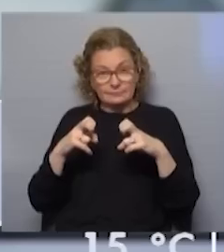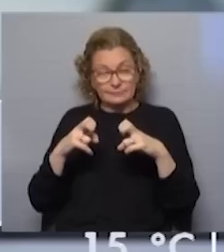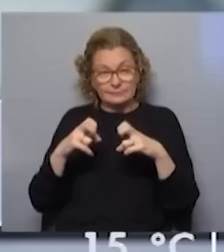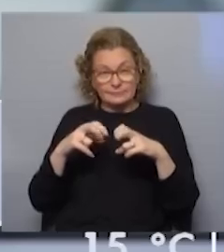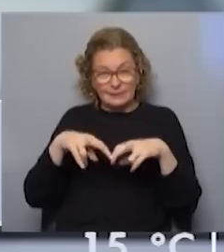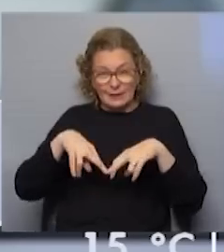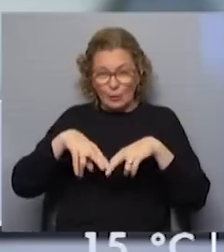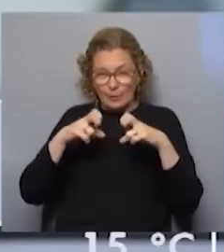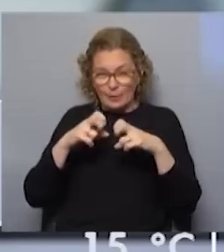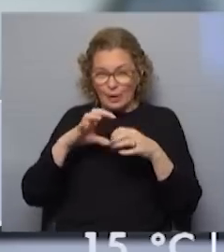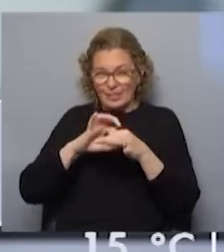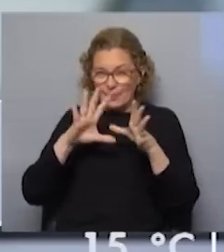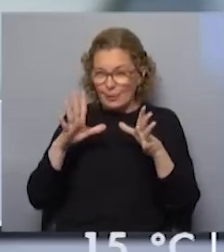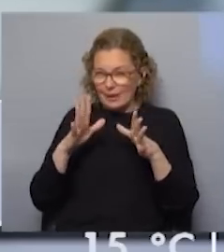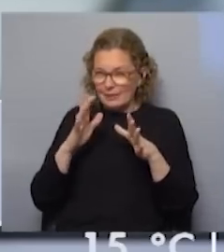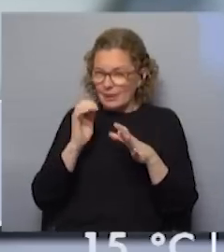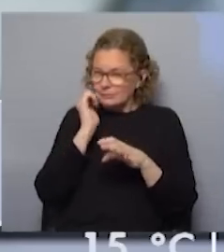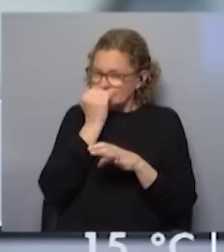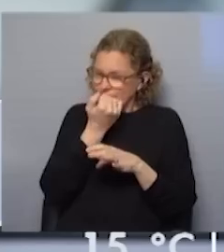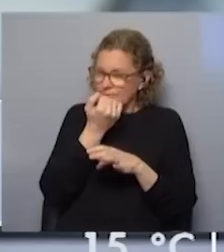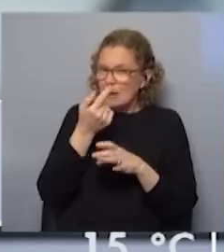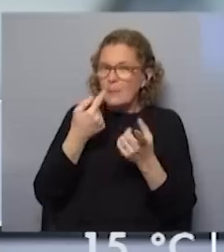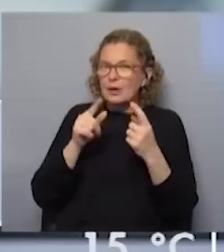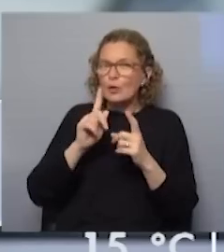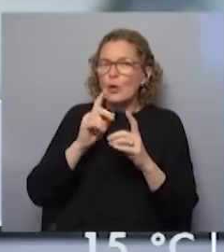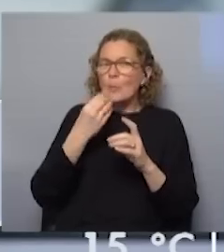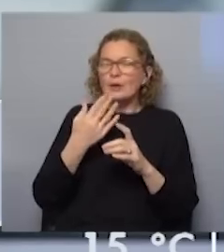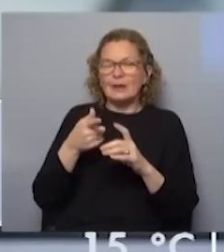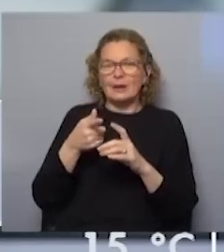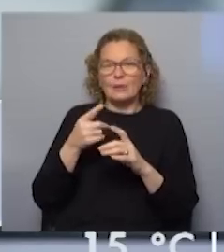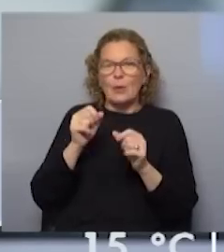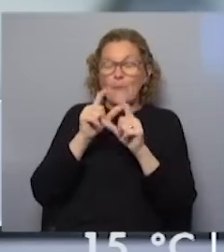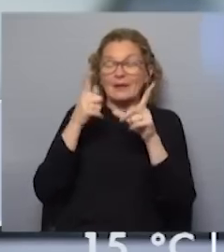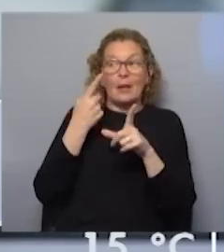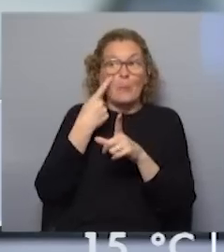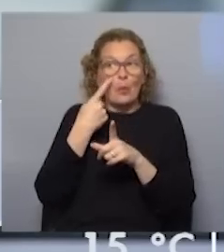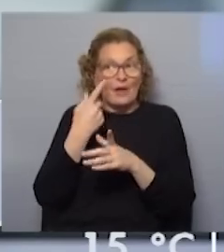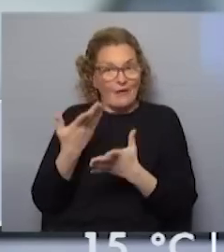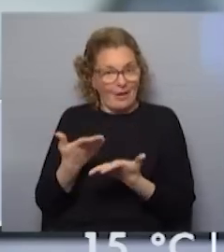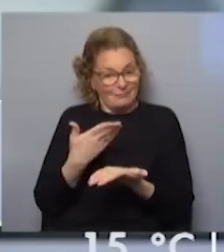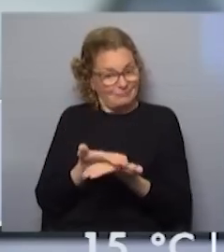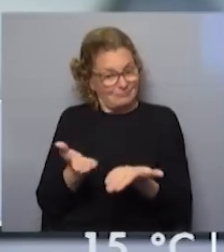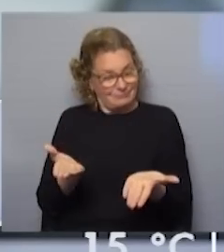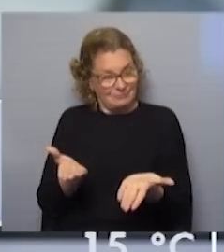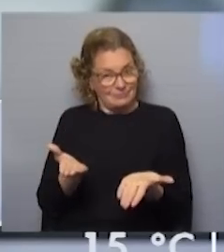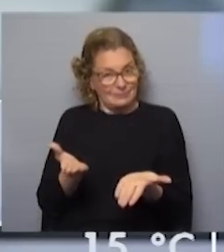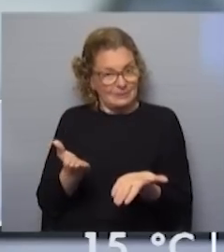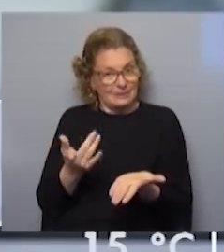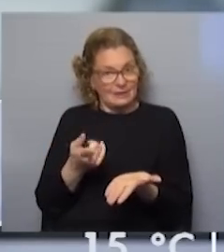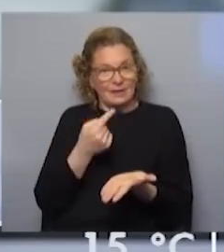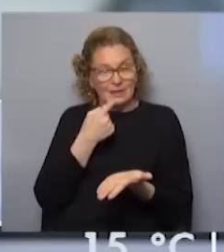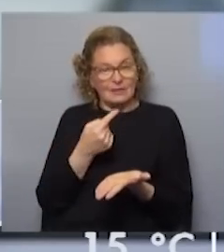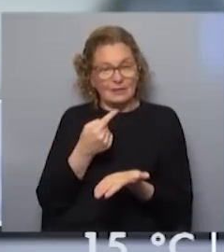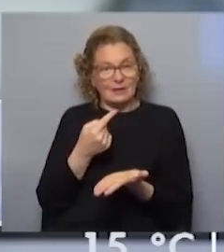espionaje en democracia pero no porque no apareciera evidencia que sustentara este